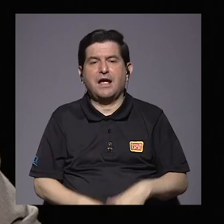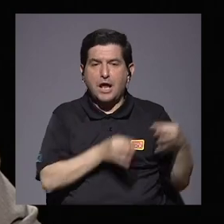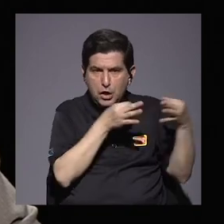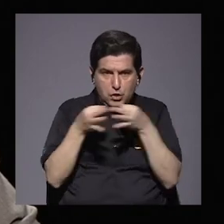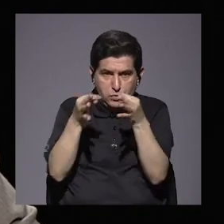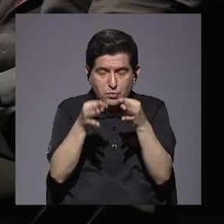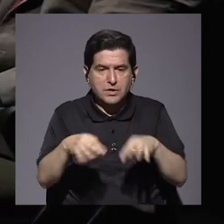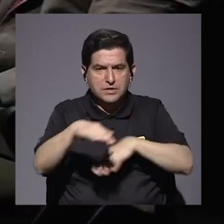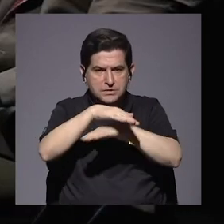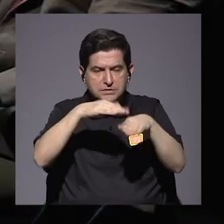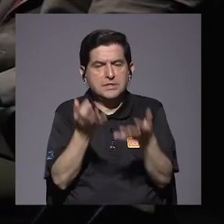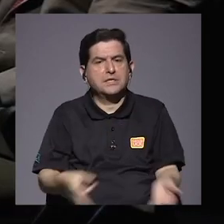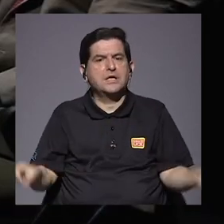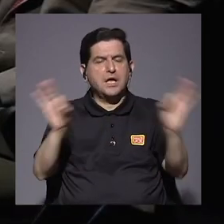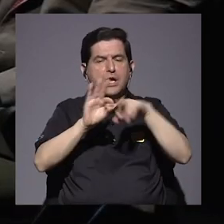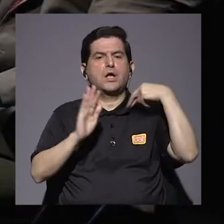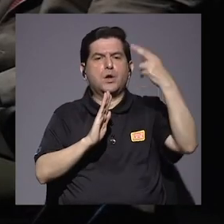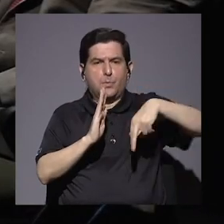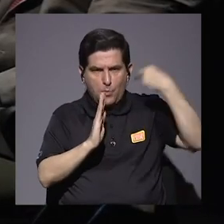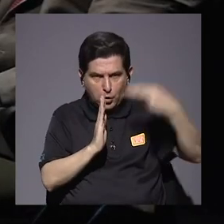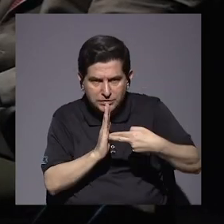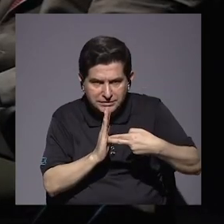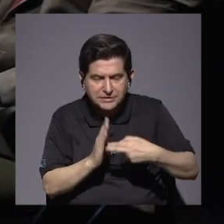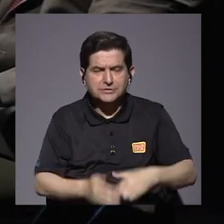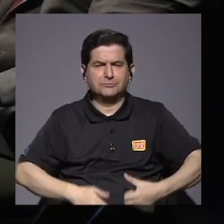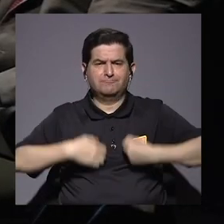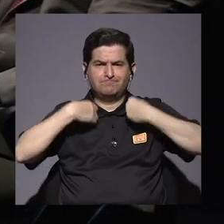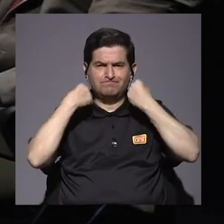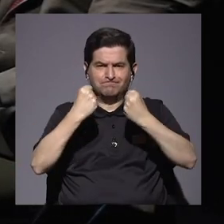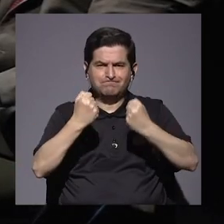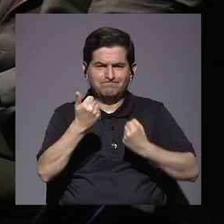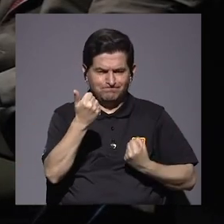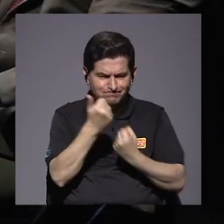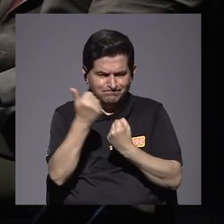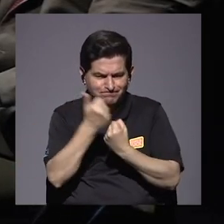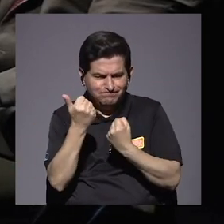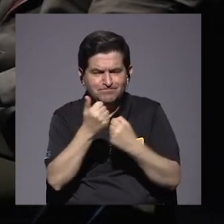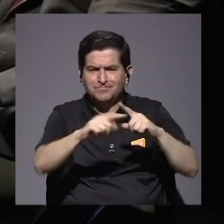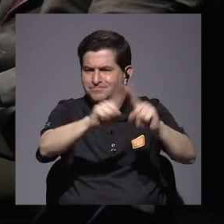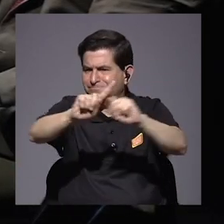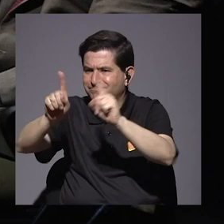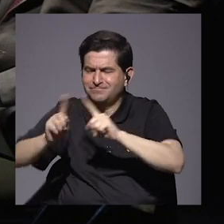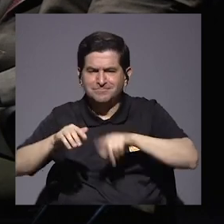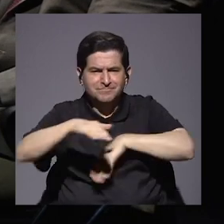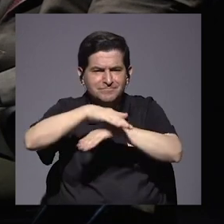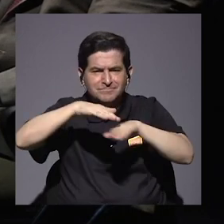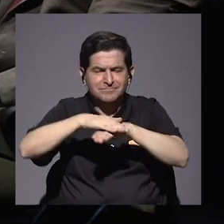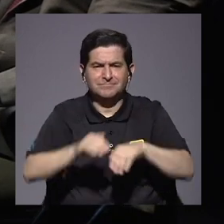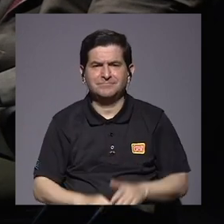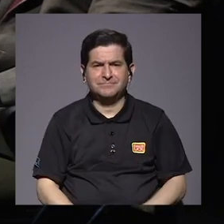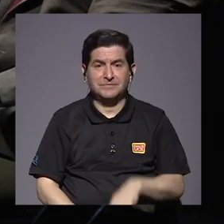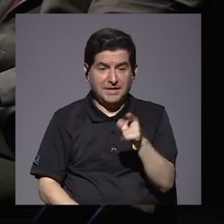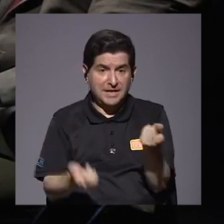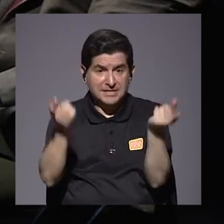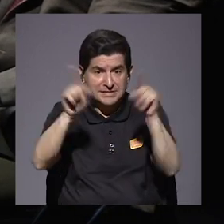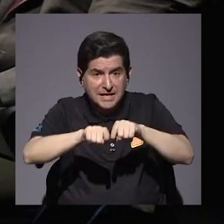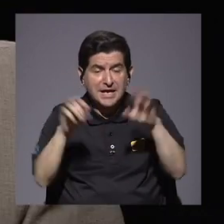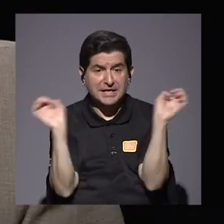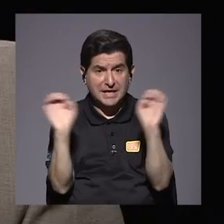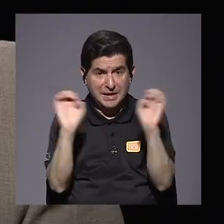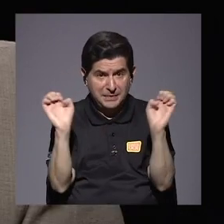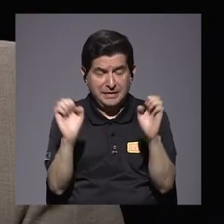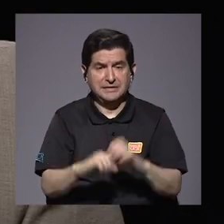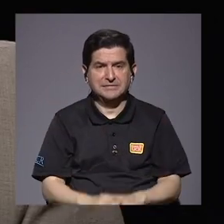Definitivamente las sedes juegan un rol fundamental y tenemos que fortalecer el apoyo a las sedes. En este caso